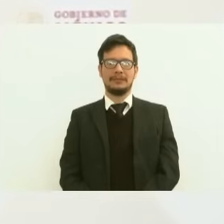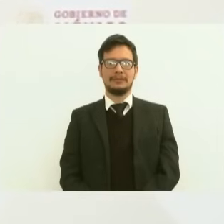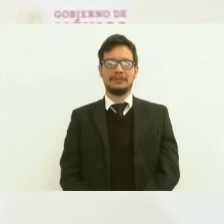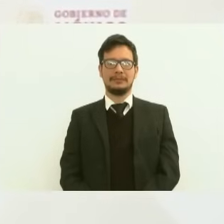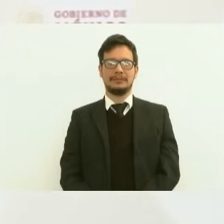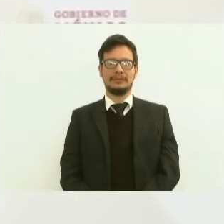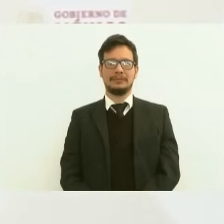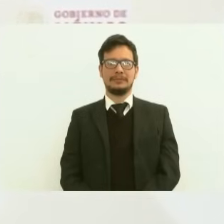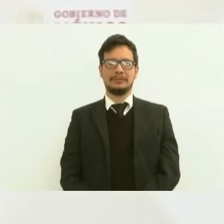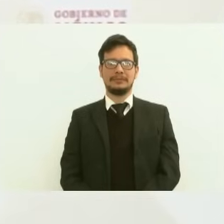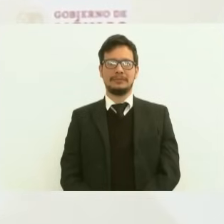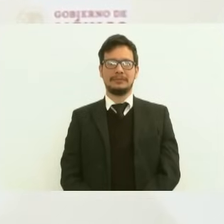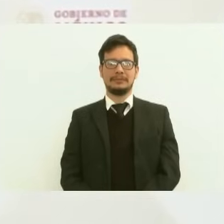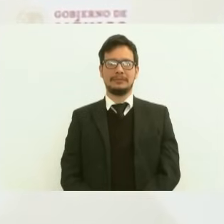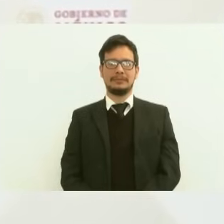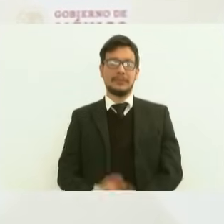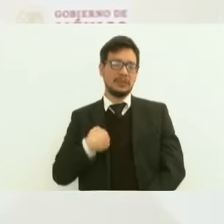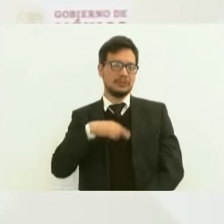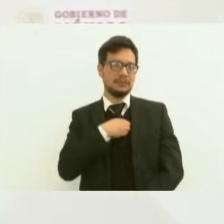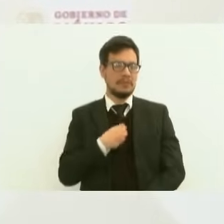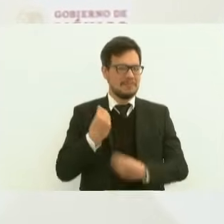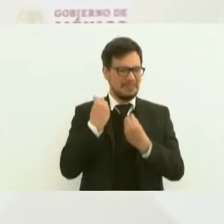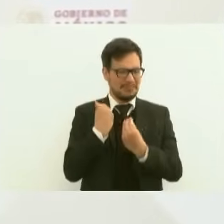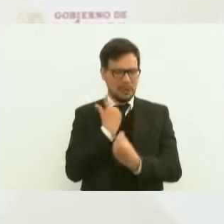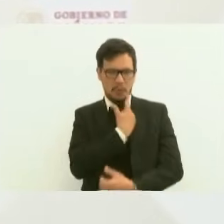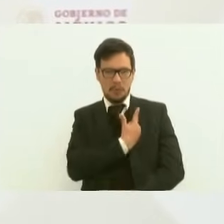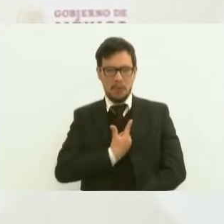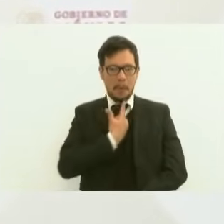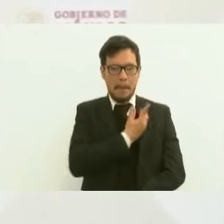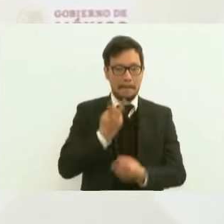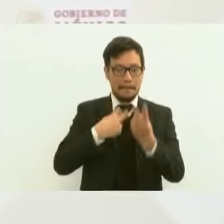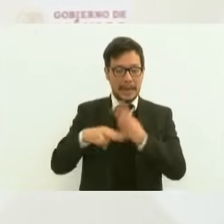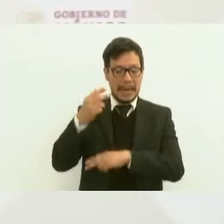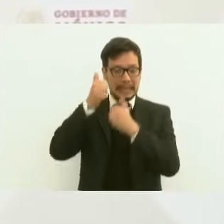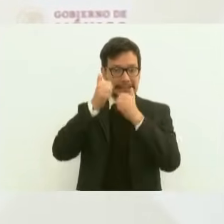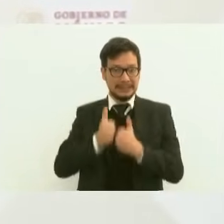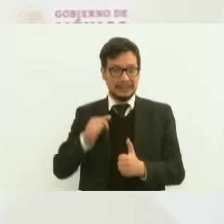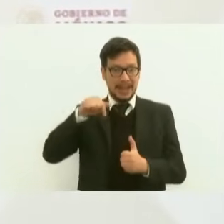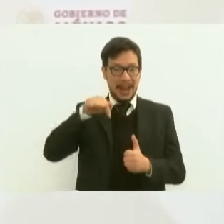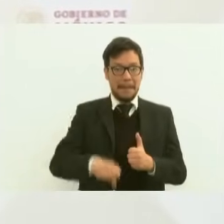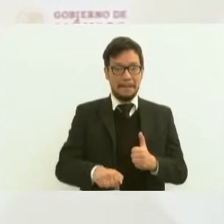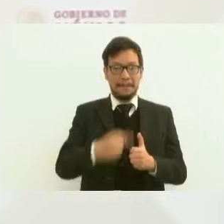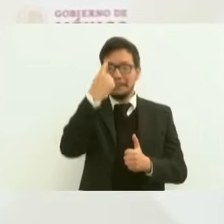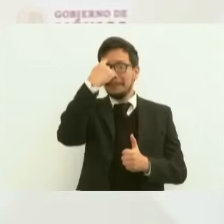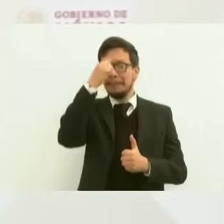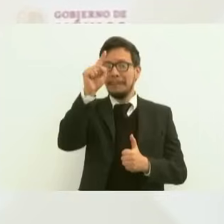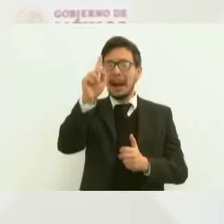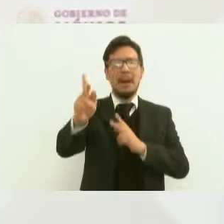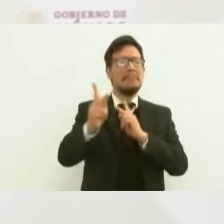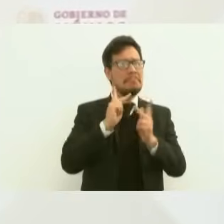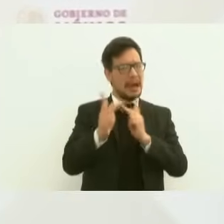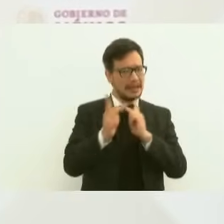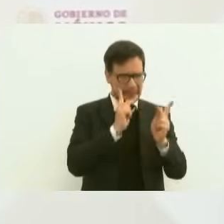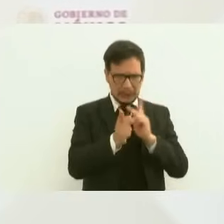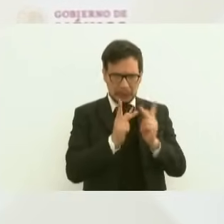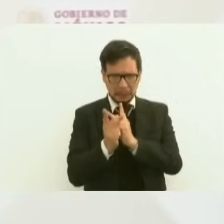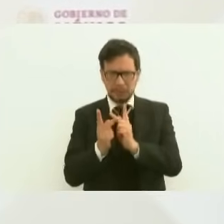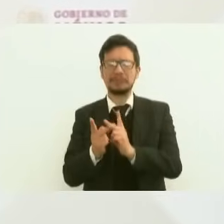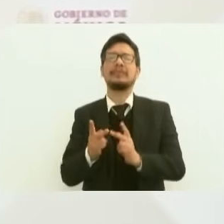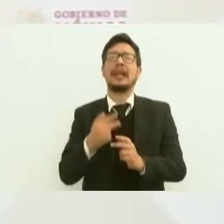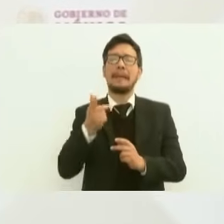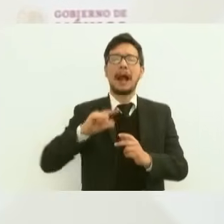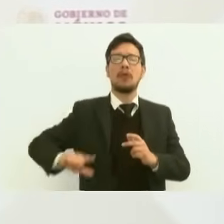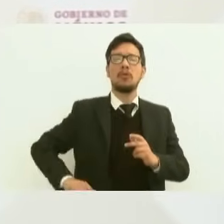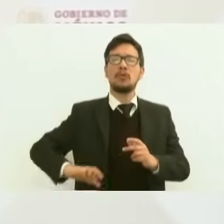Nos da mucho gusto estar aquí para hablar de la buena coordinación con el Gobierno Estatal